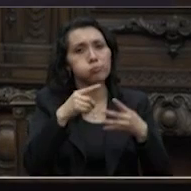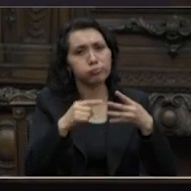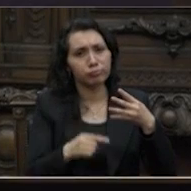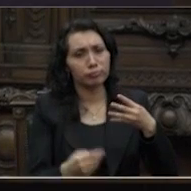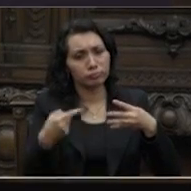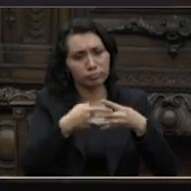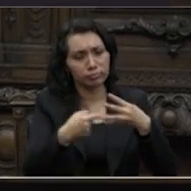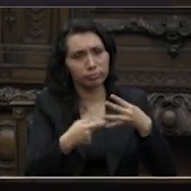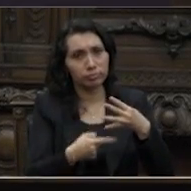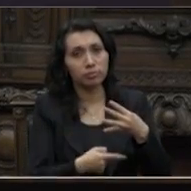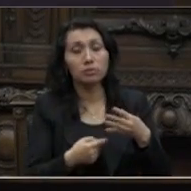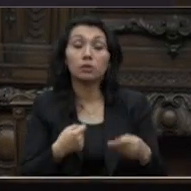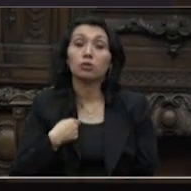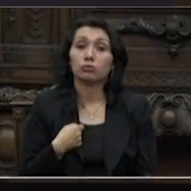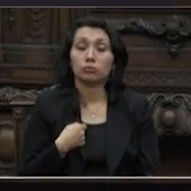yo